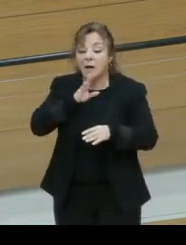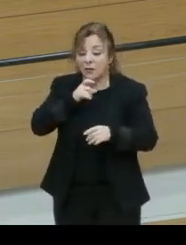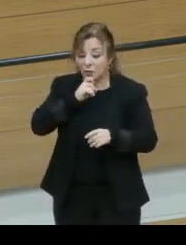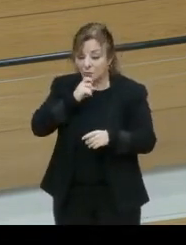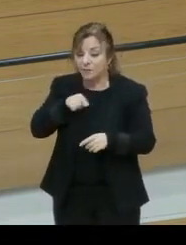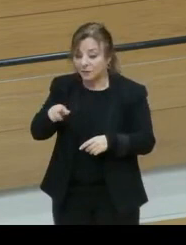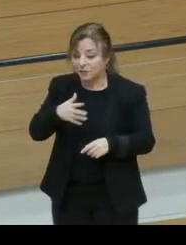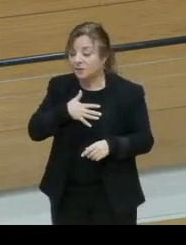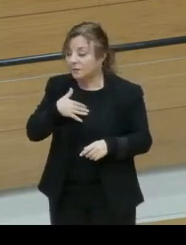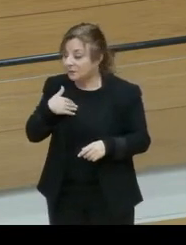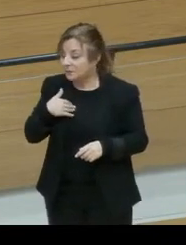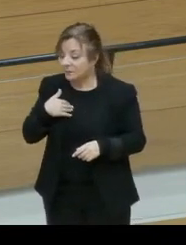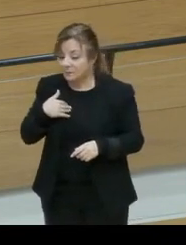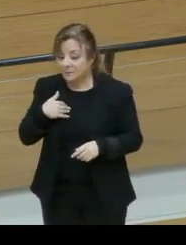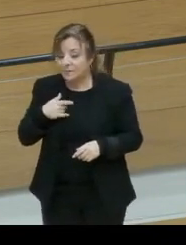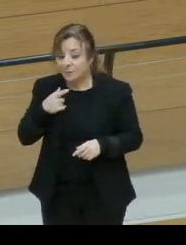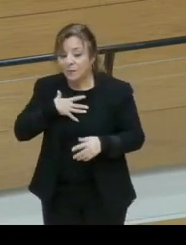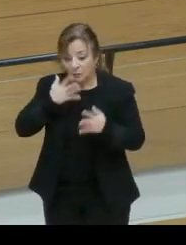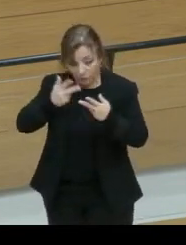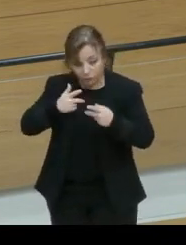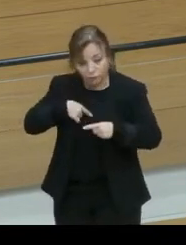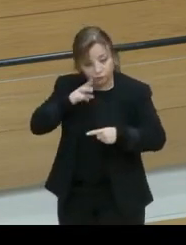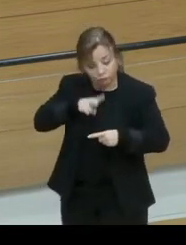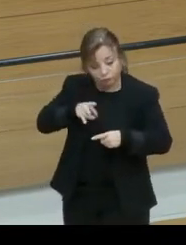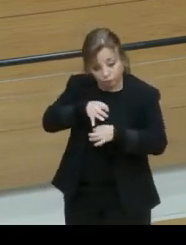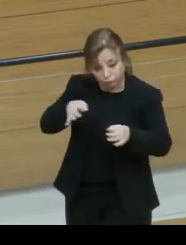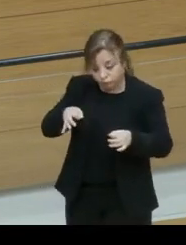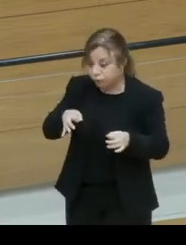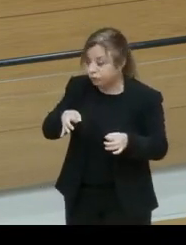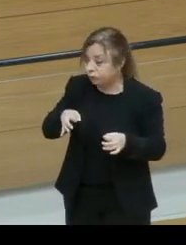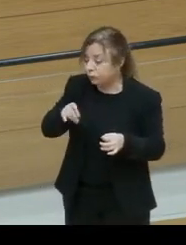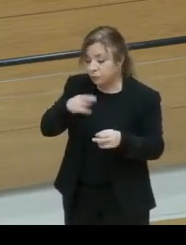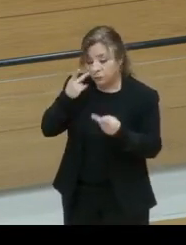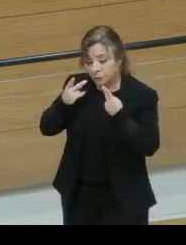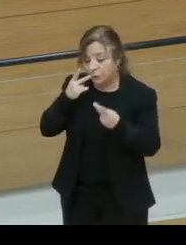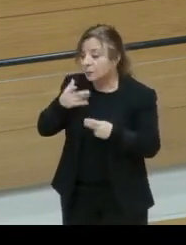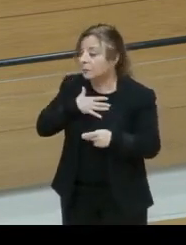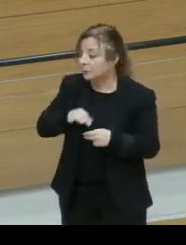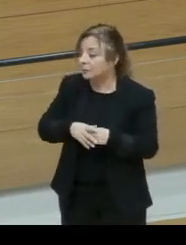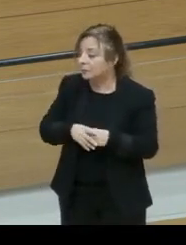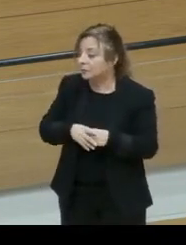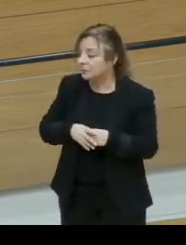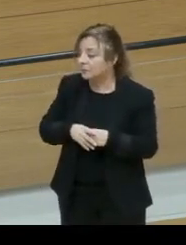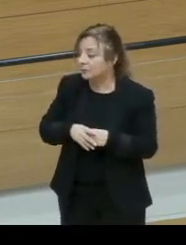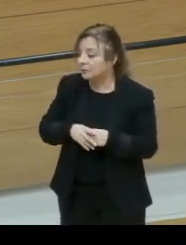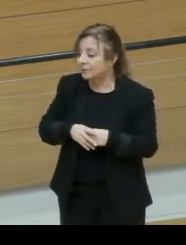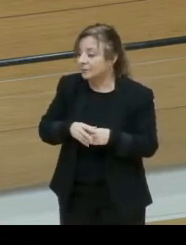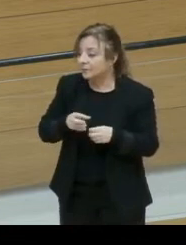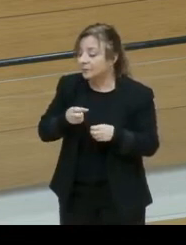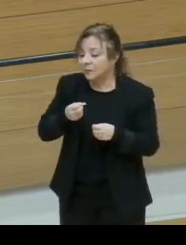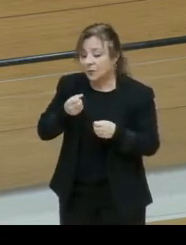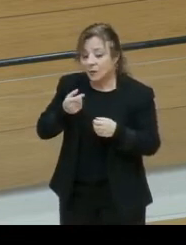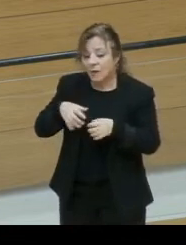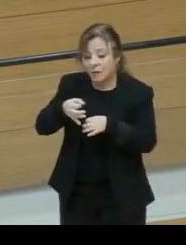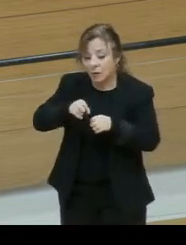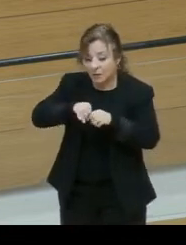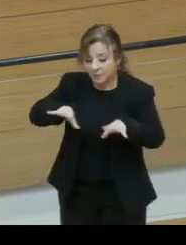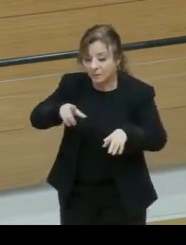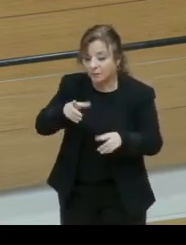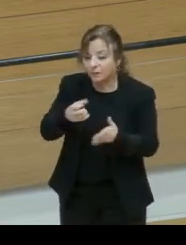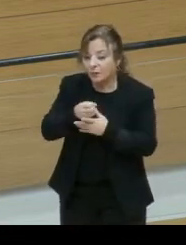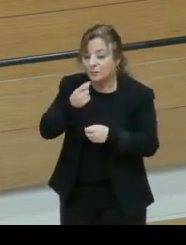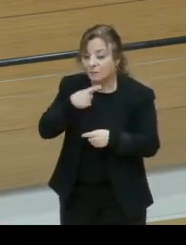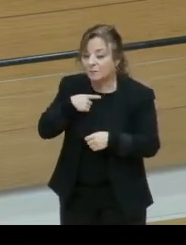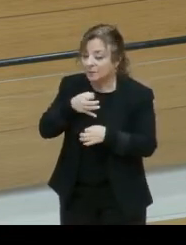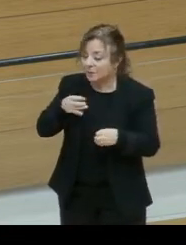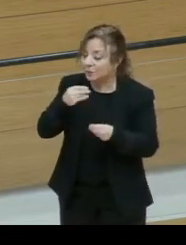me refería. Claro, Lo podéis cuantificar, Sí. se ve visualmente Y se puede hasta dónde cuantificar. llegan, cuántas se van y todo, ¿no? De acuerdo.